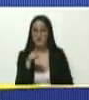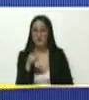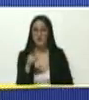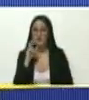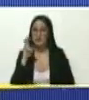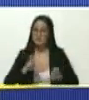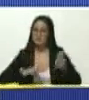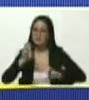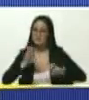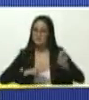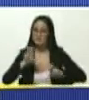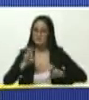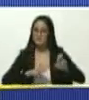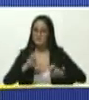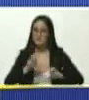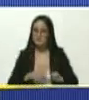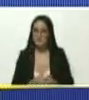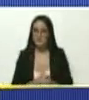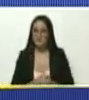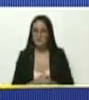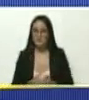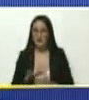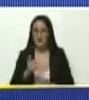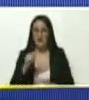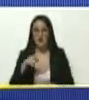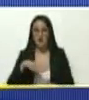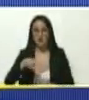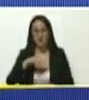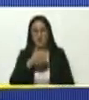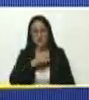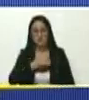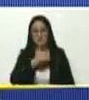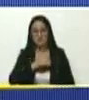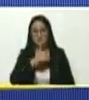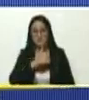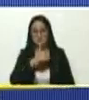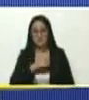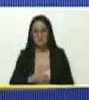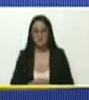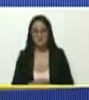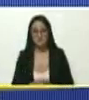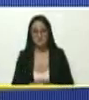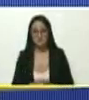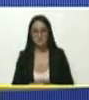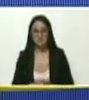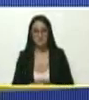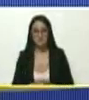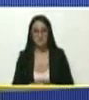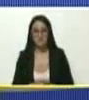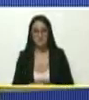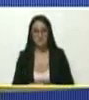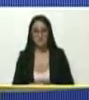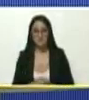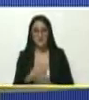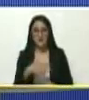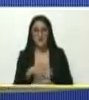análisis que tenemos nosotros que sopesar. Y en medio de esas